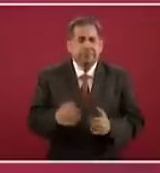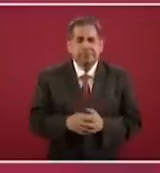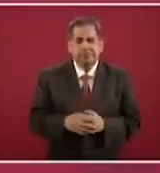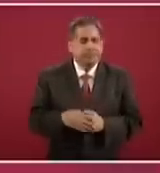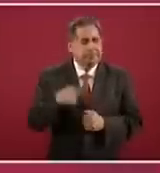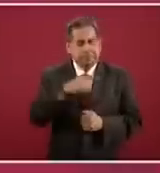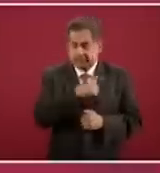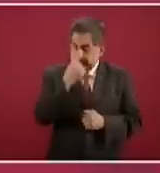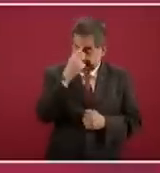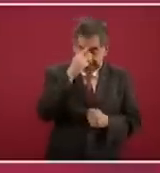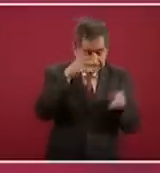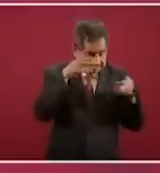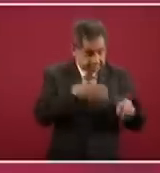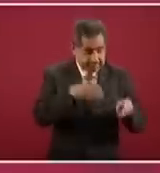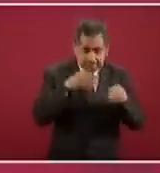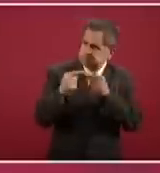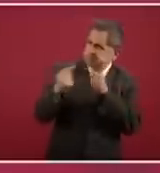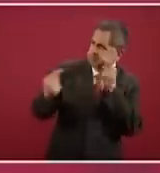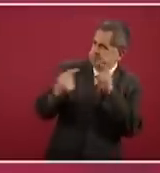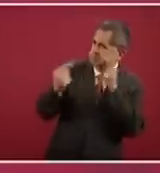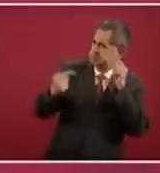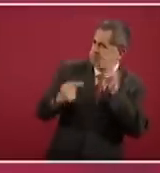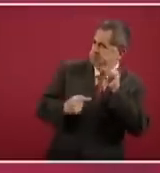está dedicado a oponerse.